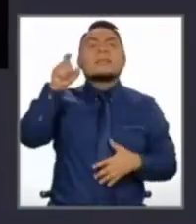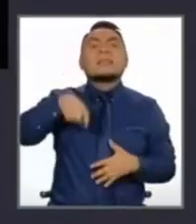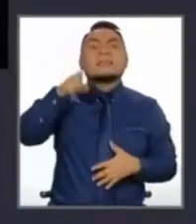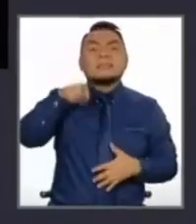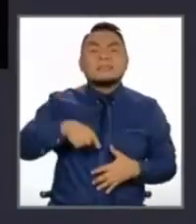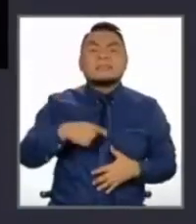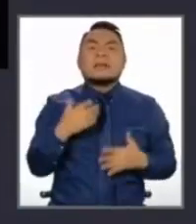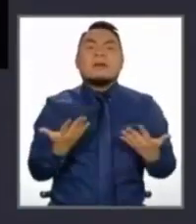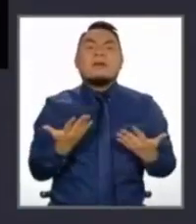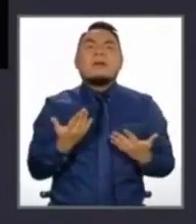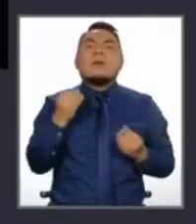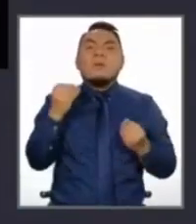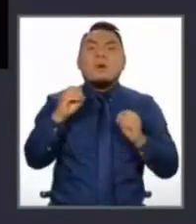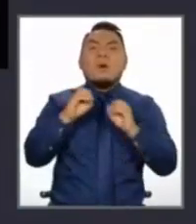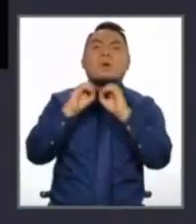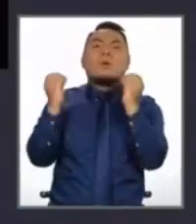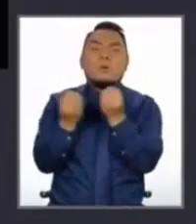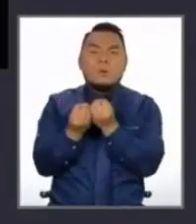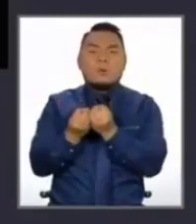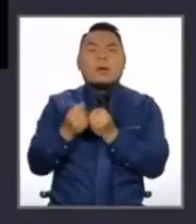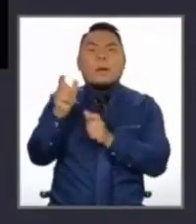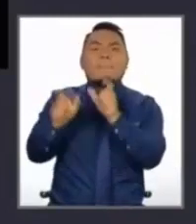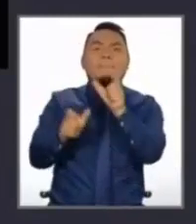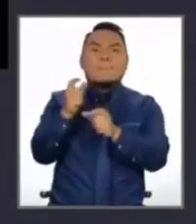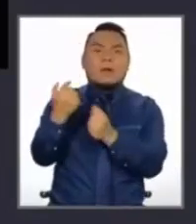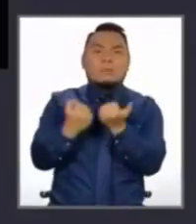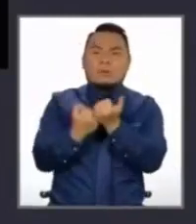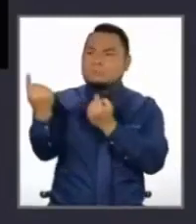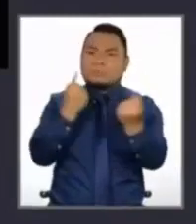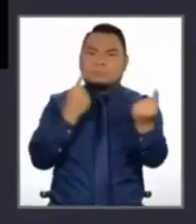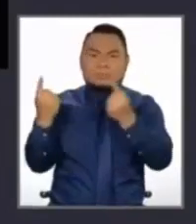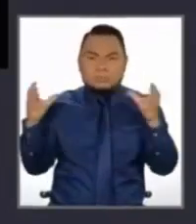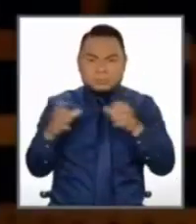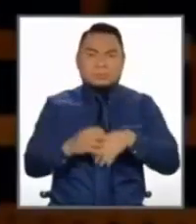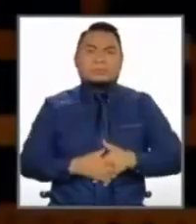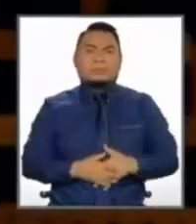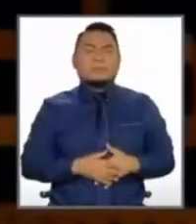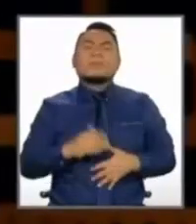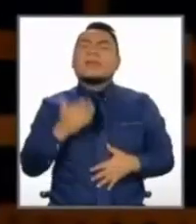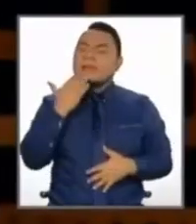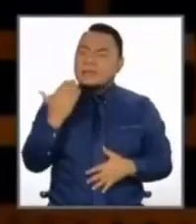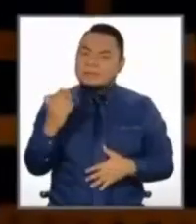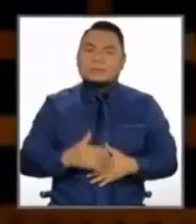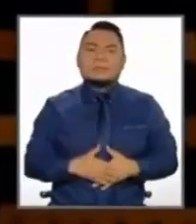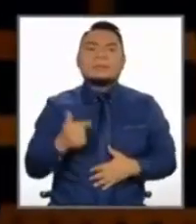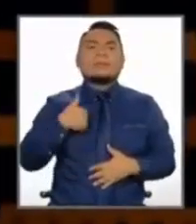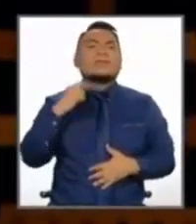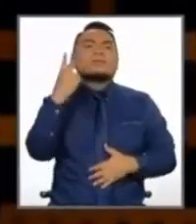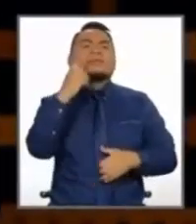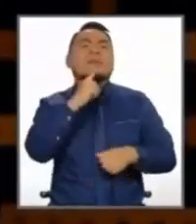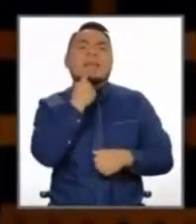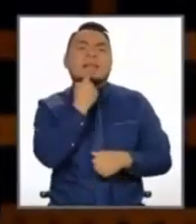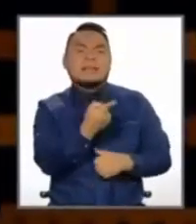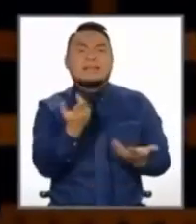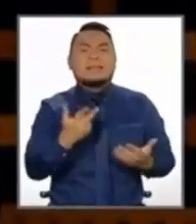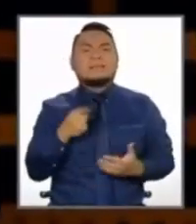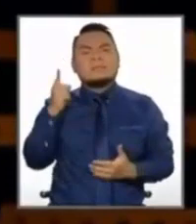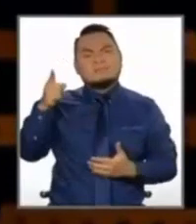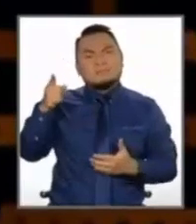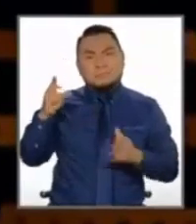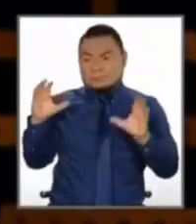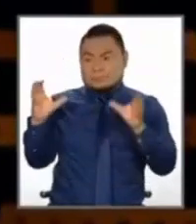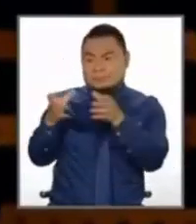necesitamos contar con la organización y la movilización de la gente. Gracias. Les propongo un segundo tema. El consenso